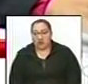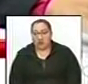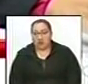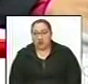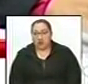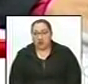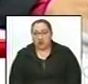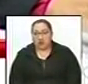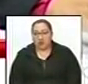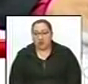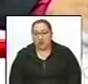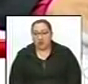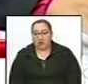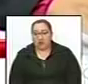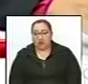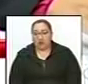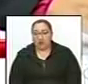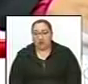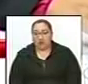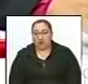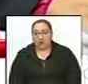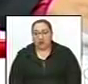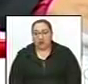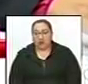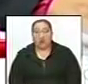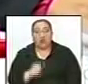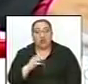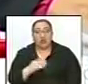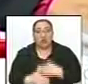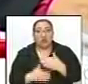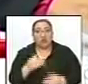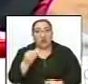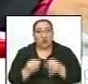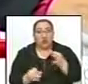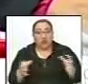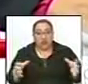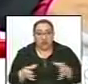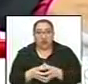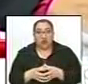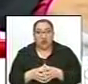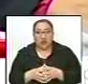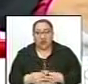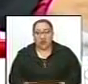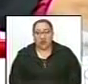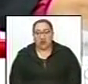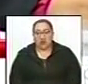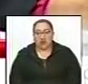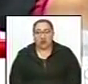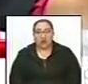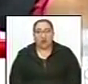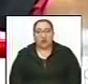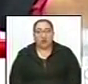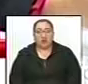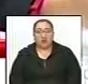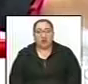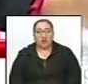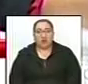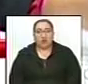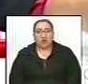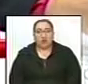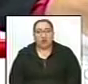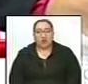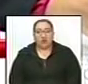un símil, señor presidente, y se ha dicho que este es un proceso jurisdiccional, y han dicho los colegas